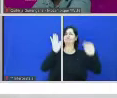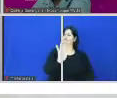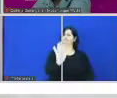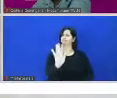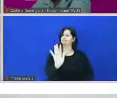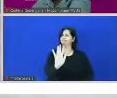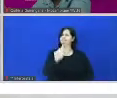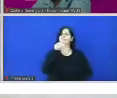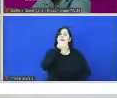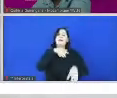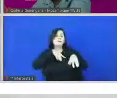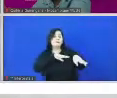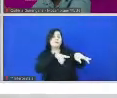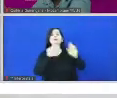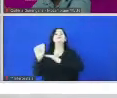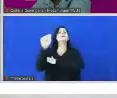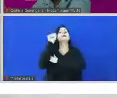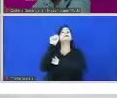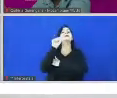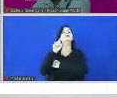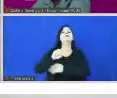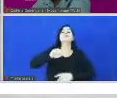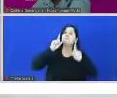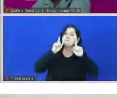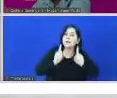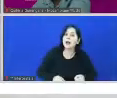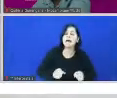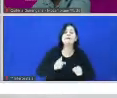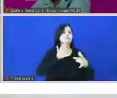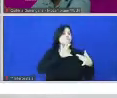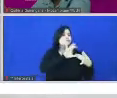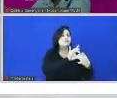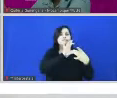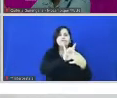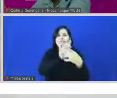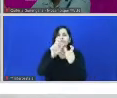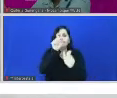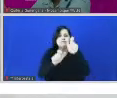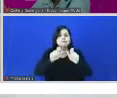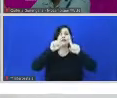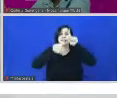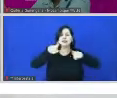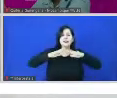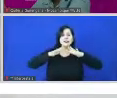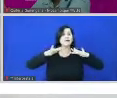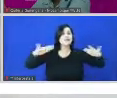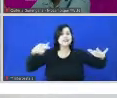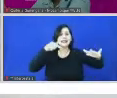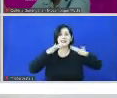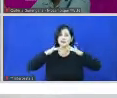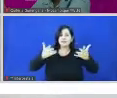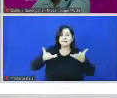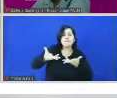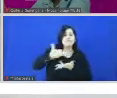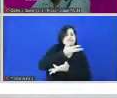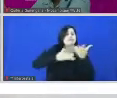se articula en las diversidades, dialogando y encontrando propuestas comunes, va a caminar hacia el logro de